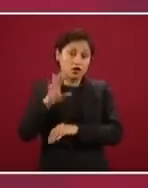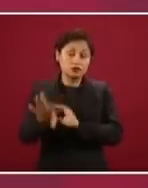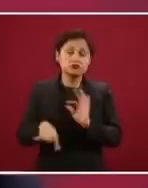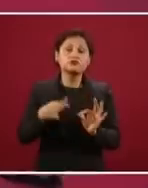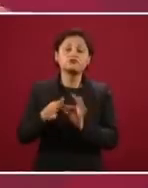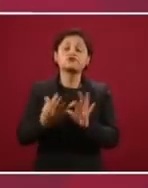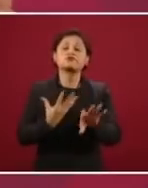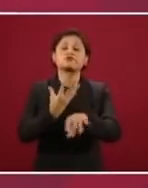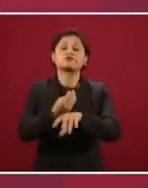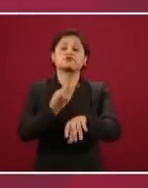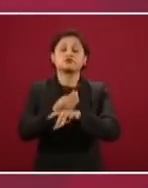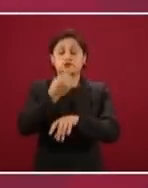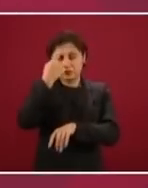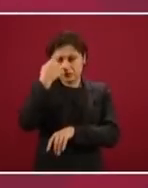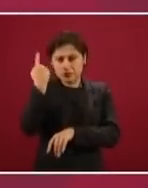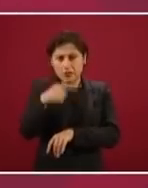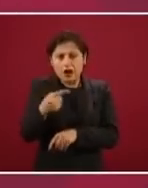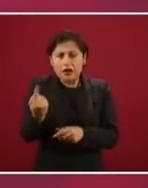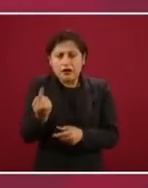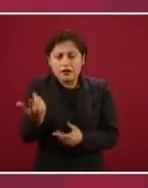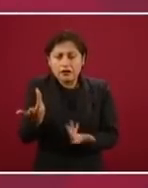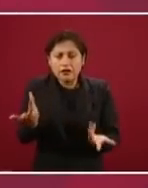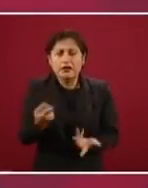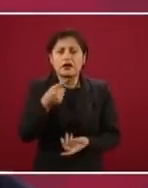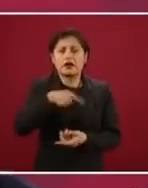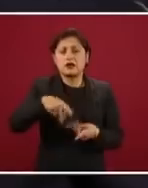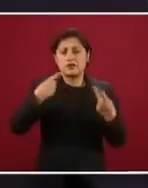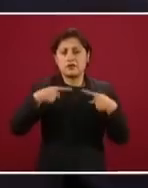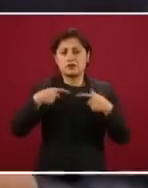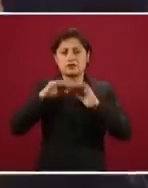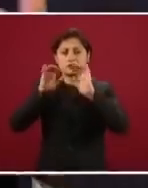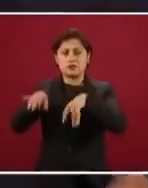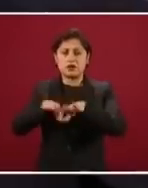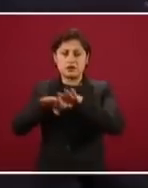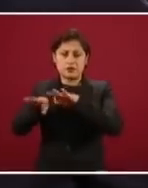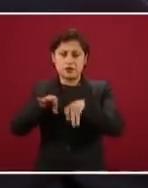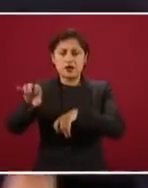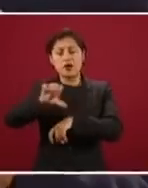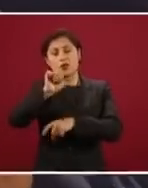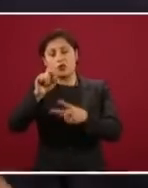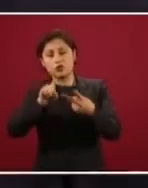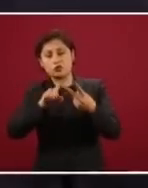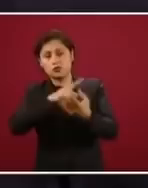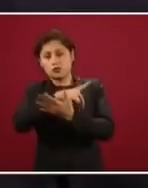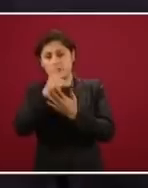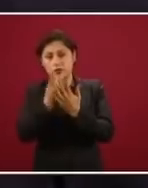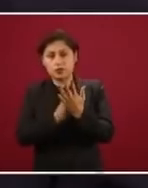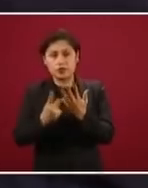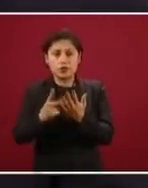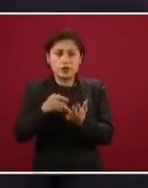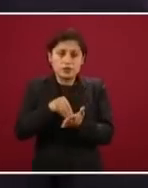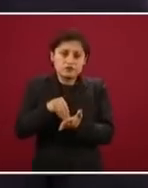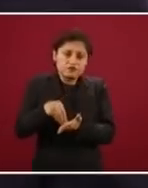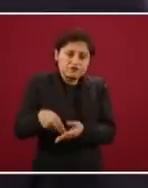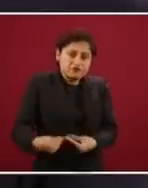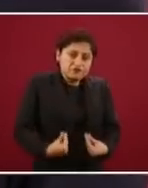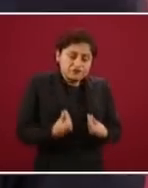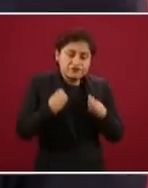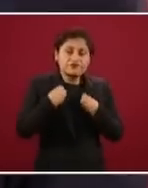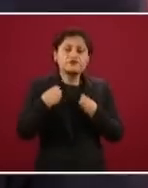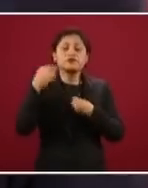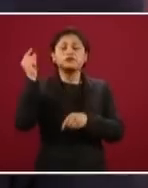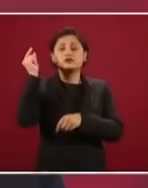para que haya trabajo el sembrando vida nada más en el